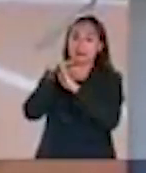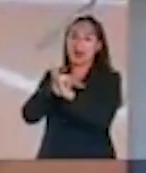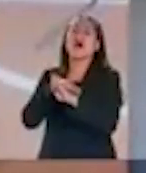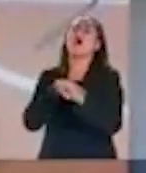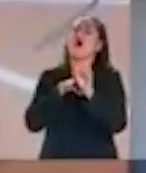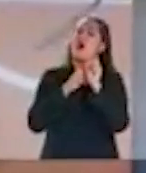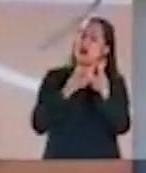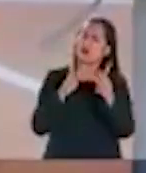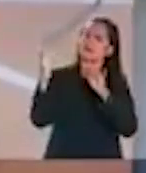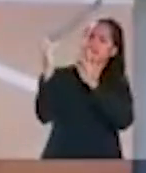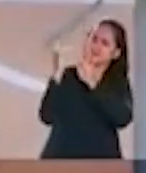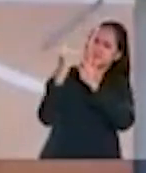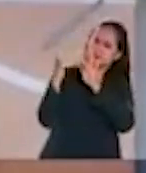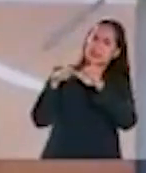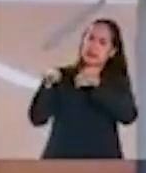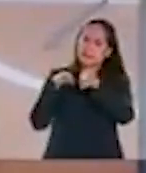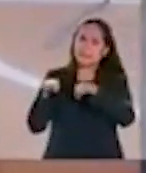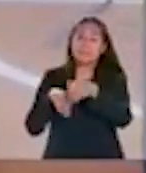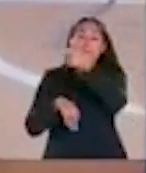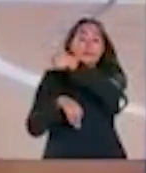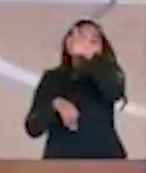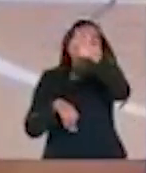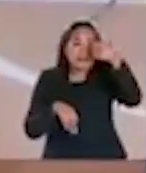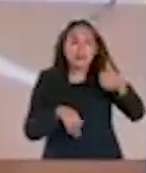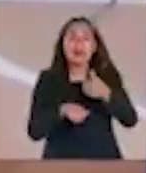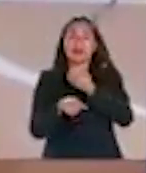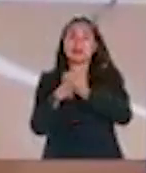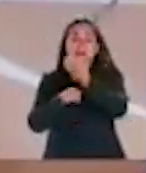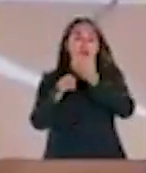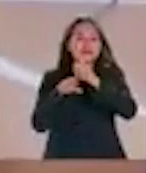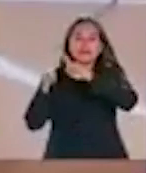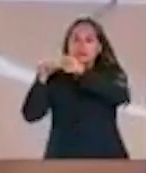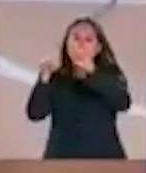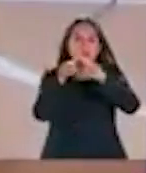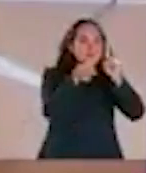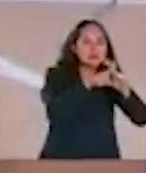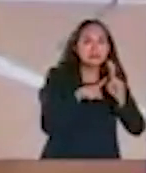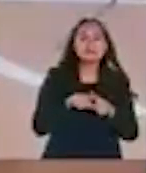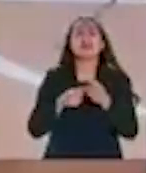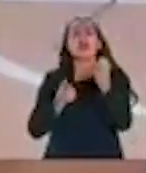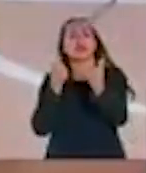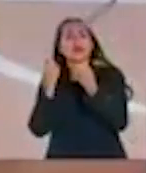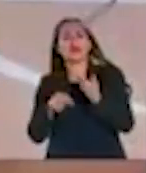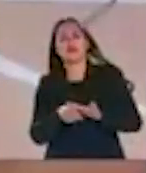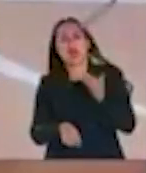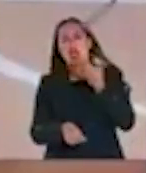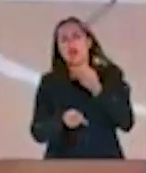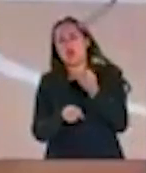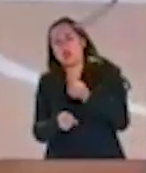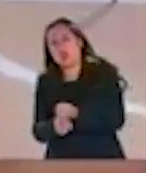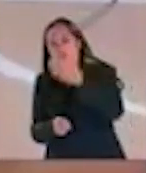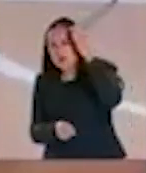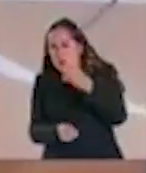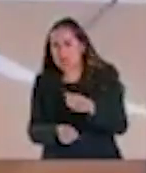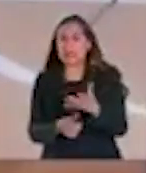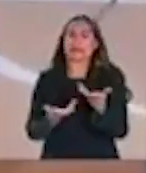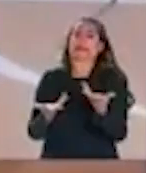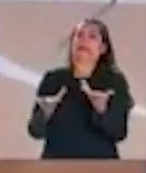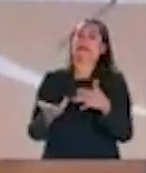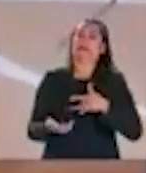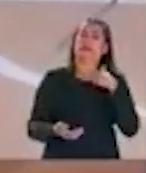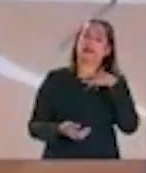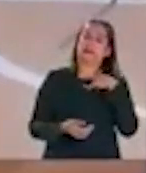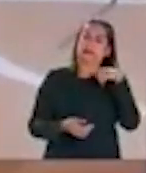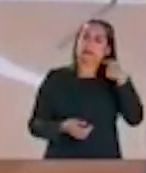cada uno de los estados los trata distintos en algunos casos vemos casi esclavitud en el migrante mexicano y en otros hemos